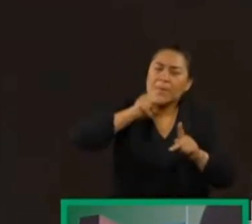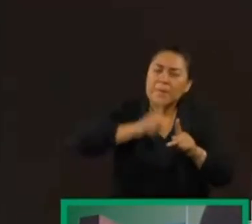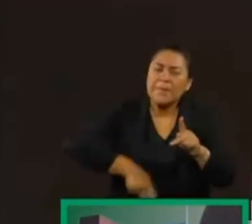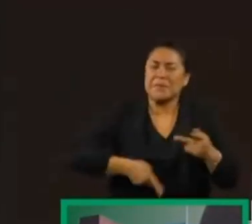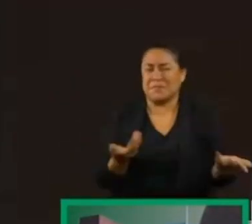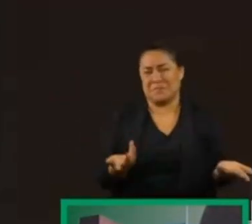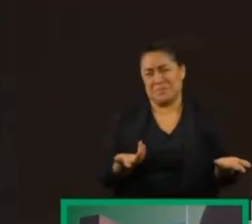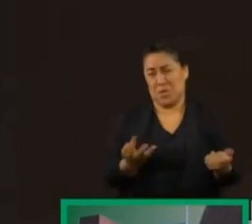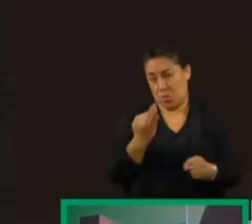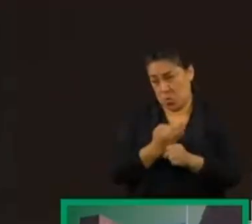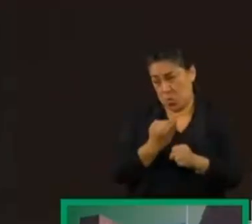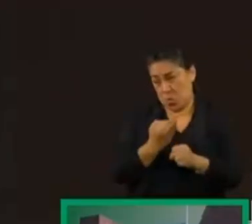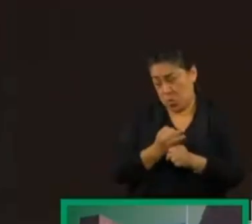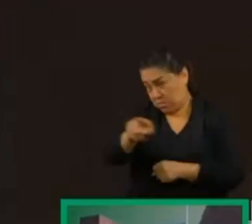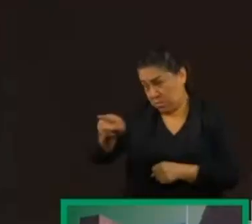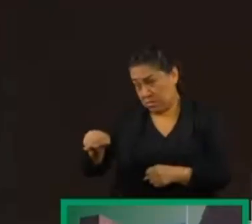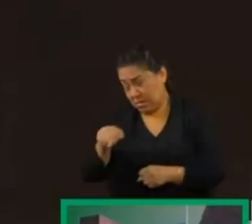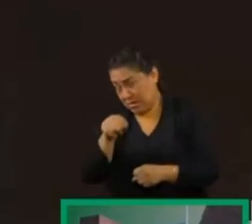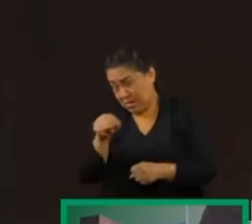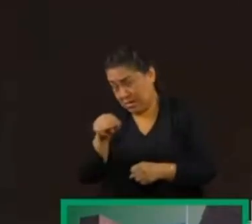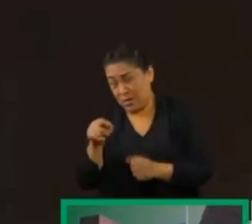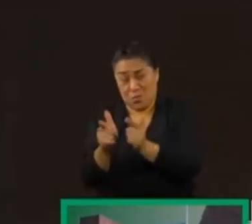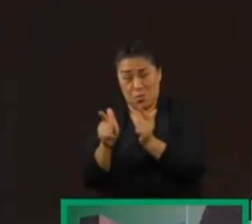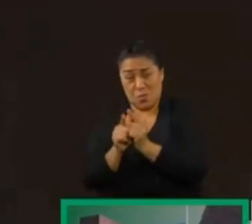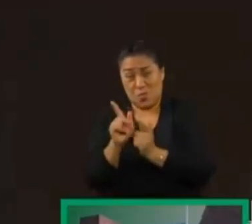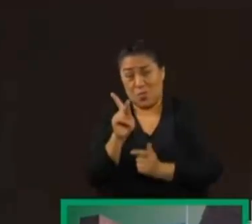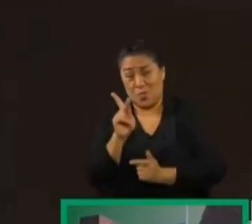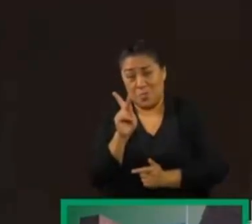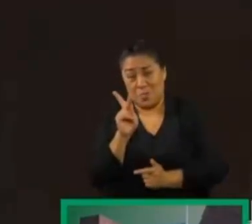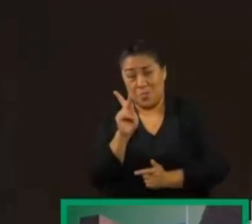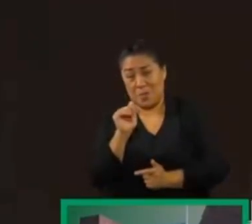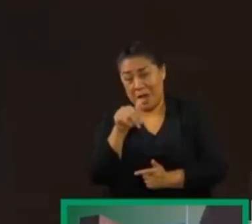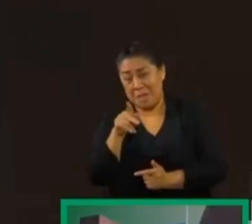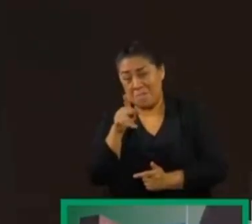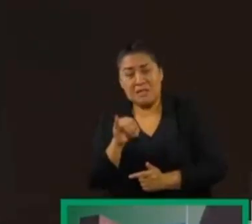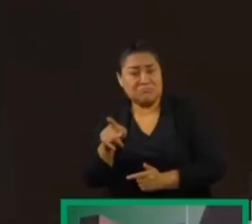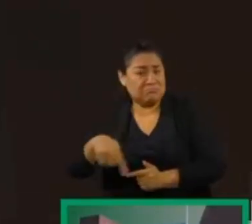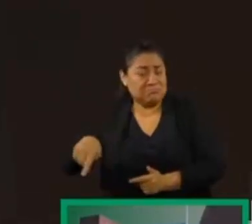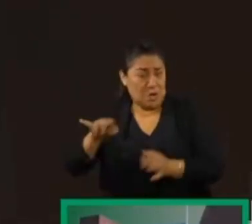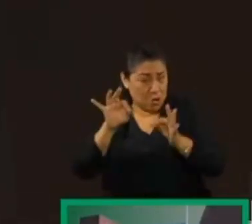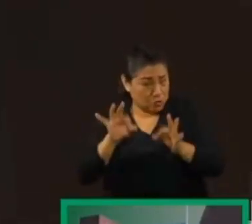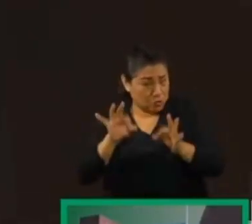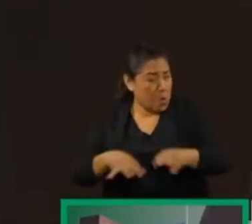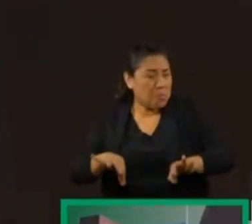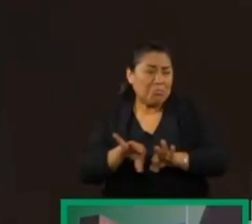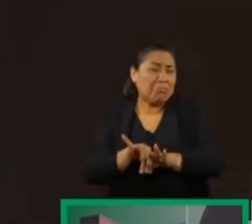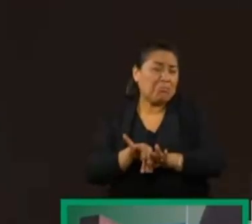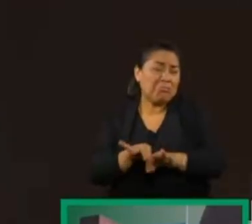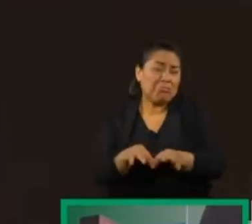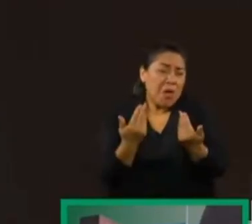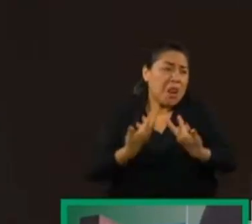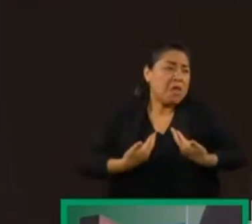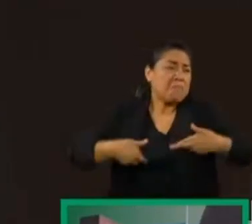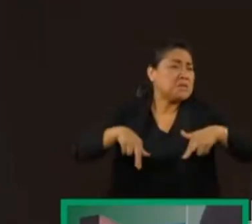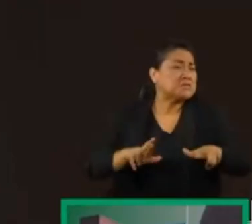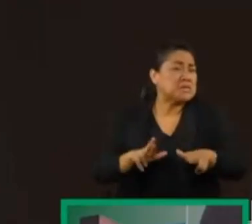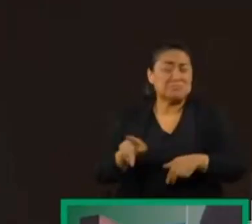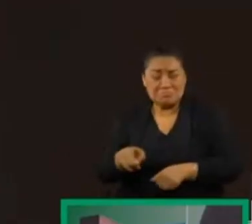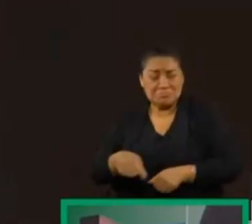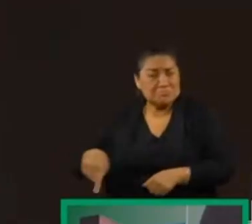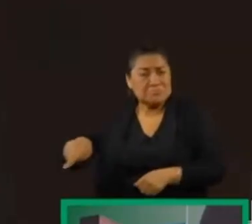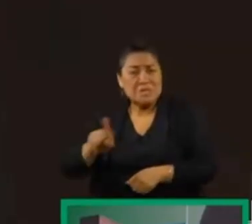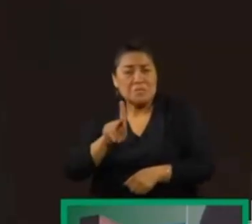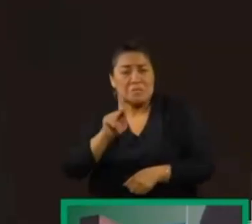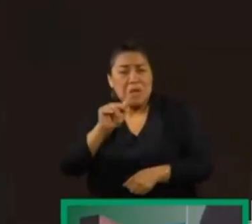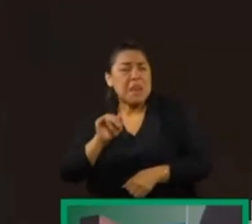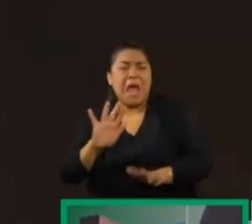tiempo a una oposición que no representa nada ya en este país, a una oposición que está